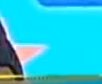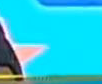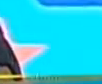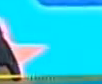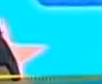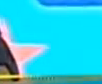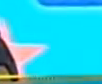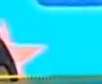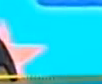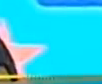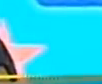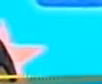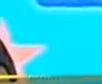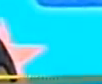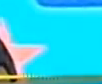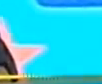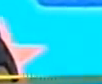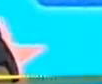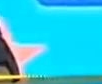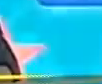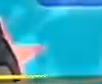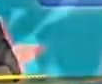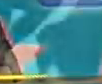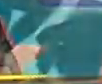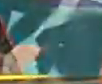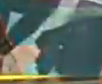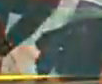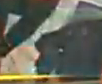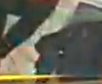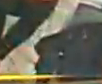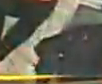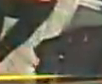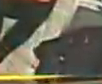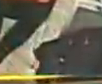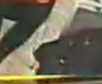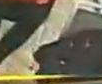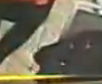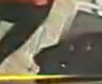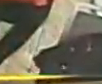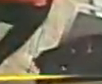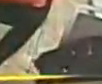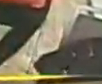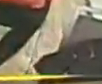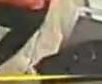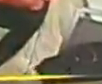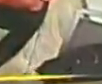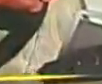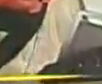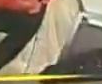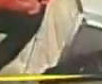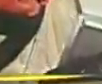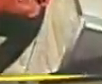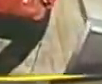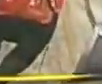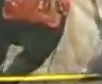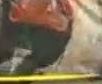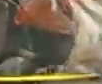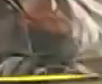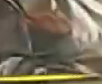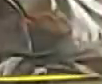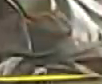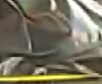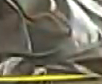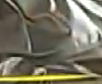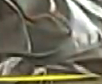quisiera agradecerles el esfuerzo, el trabajo, el tesón con el que acometieron el